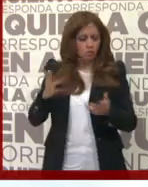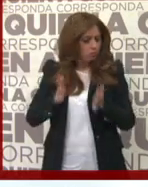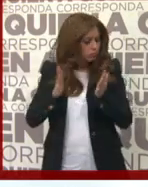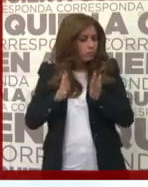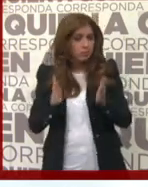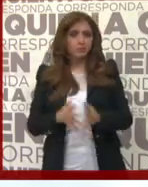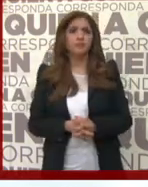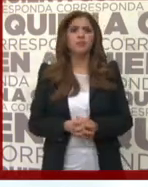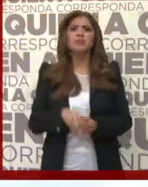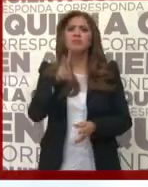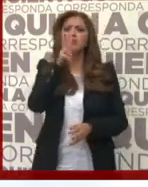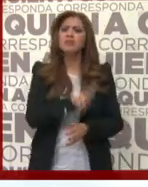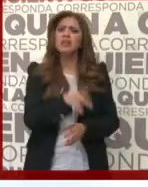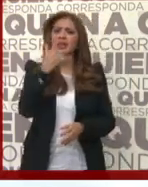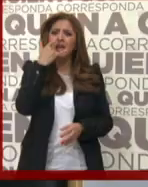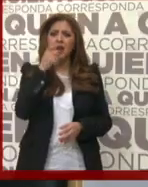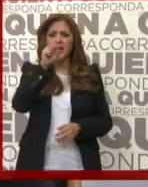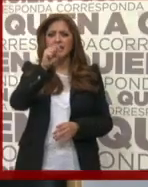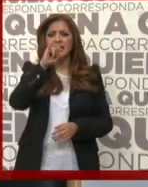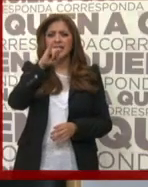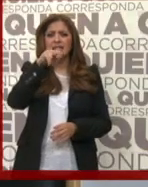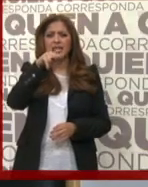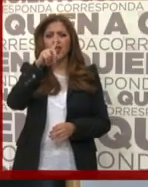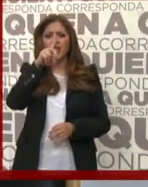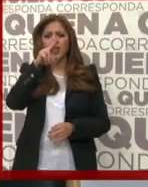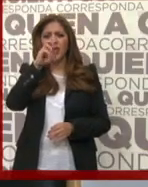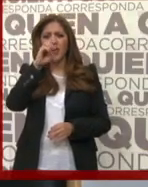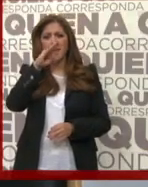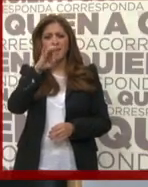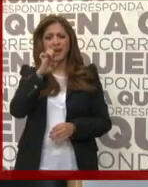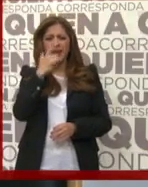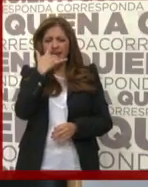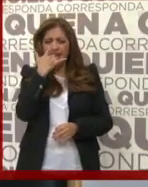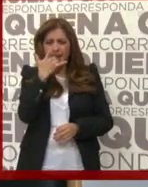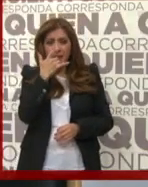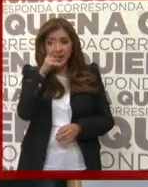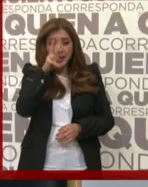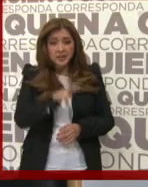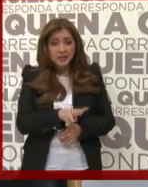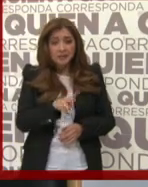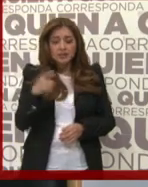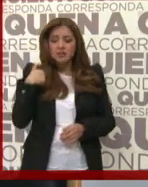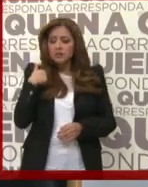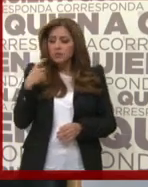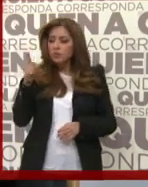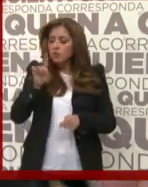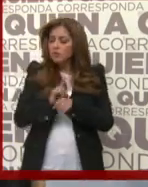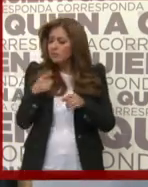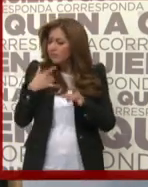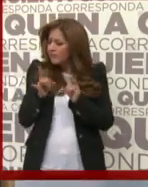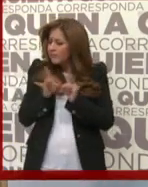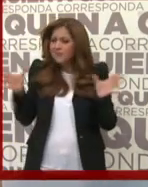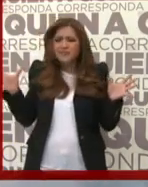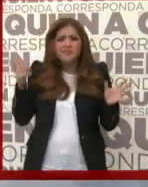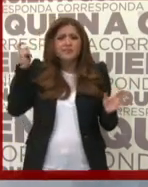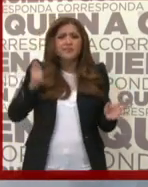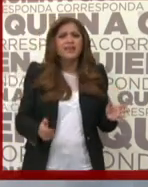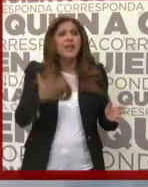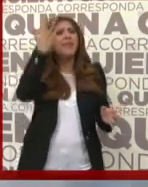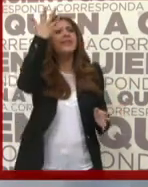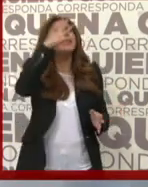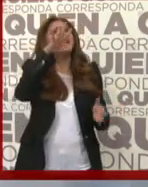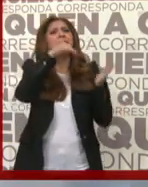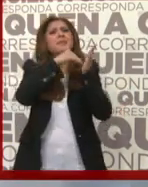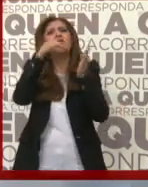enfermedades, síndromes extrañísimos, que son de esas loterías del terror que dicen, en 10 millones de habitantes,